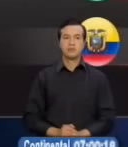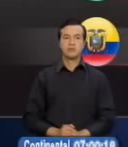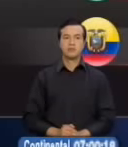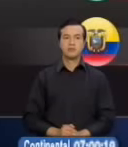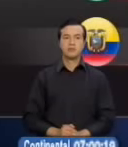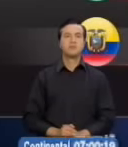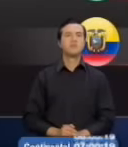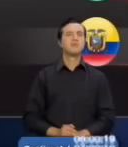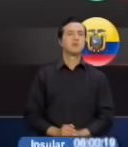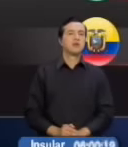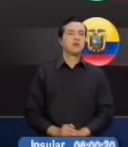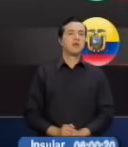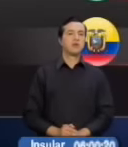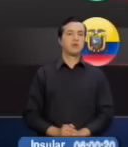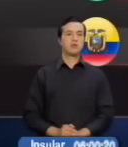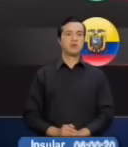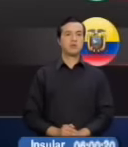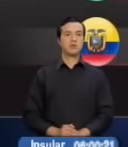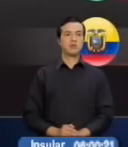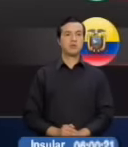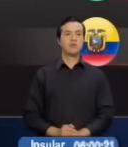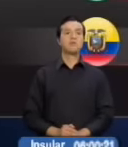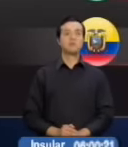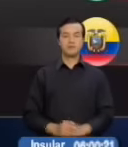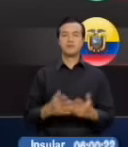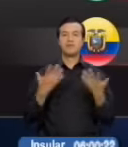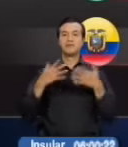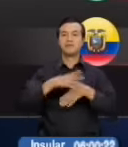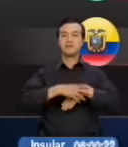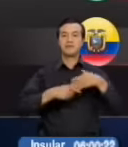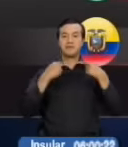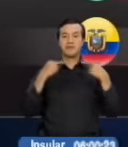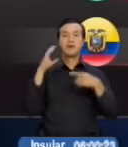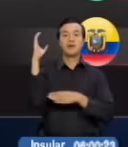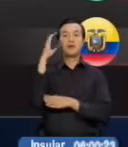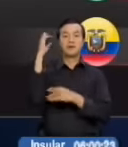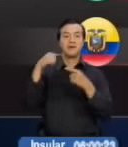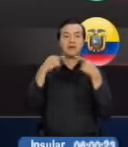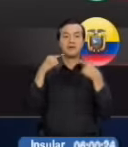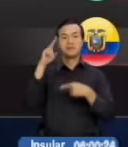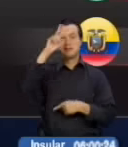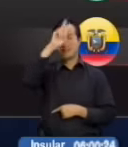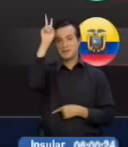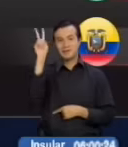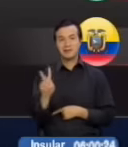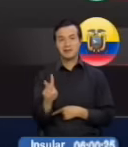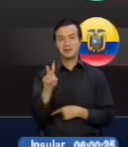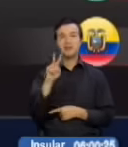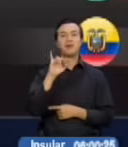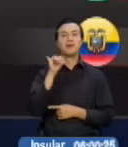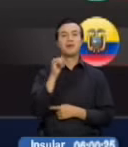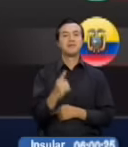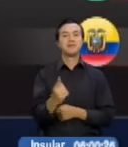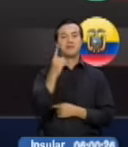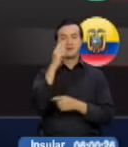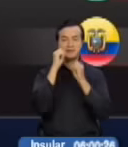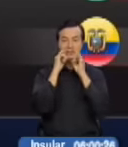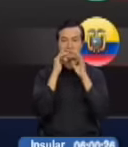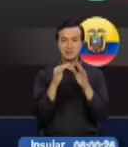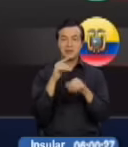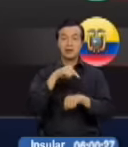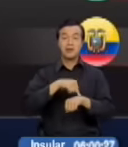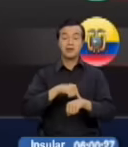Y revisamos la fecha doble de las eliminatorias sudamericanas. Colombia enfrentará a Venezuela el jueves 1 de septiembre a